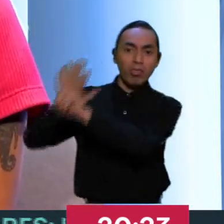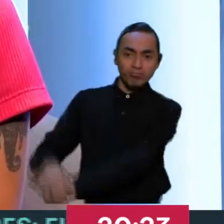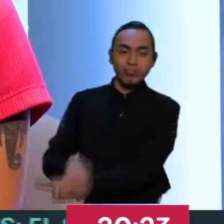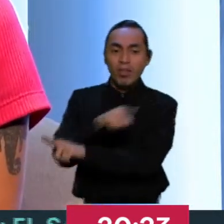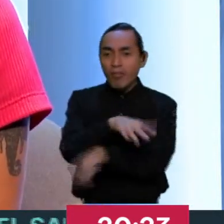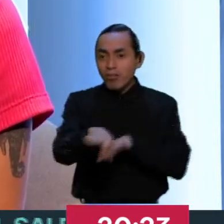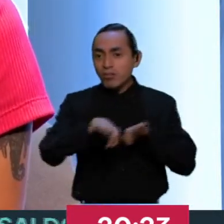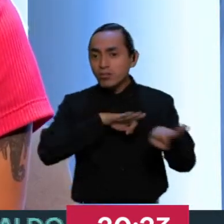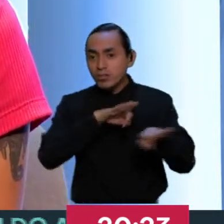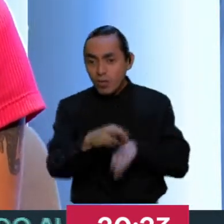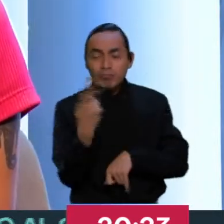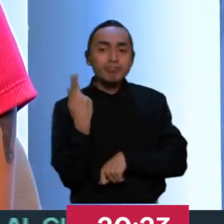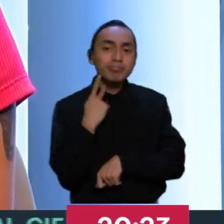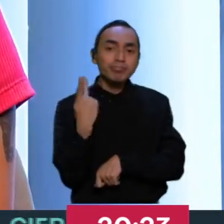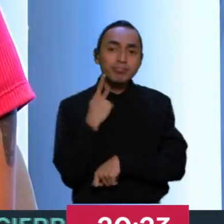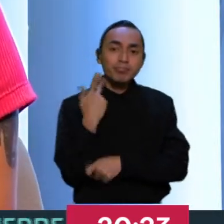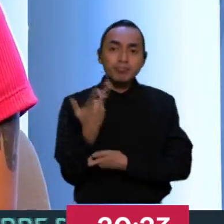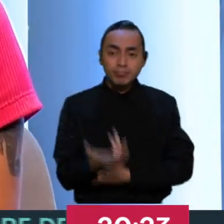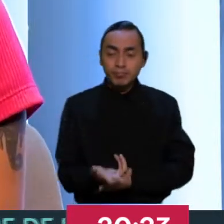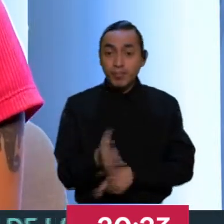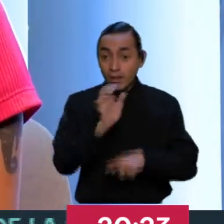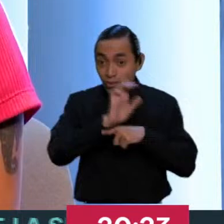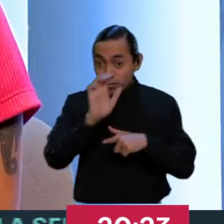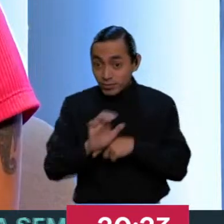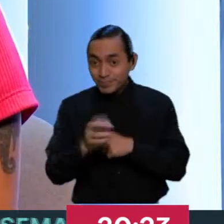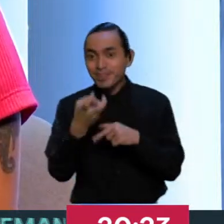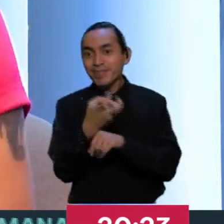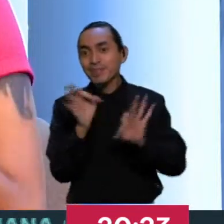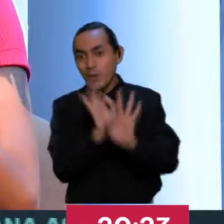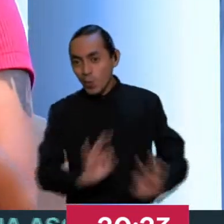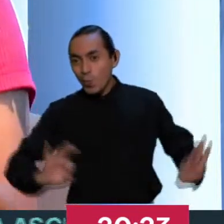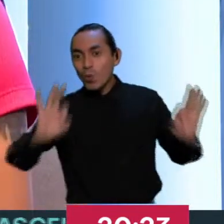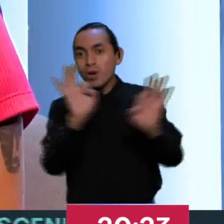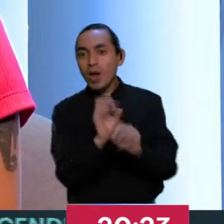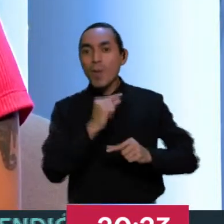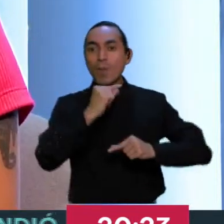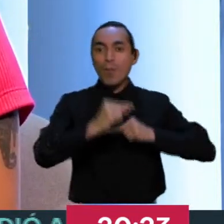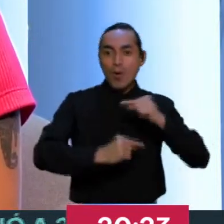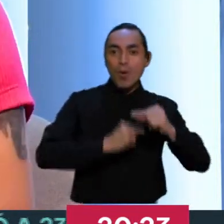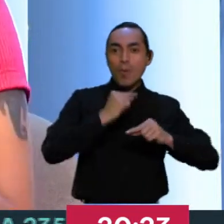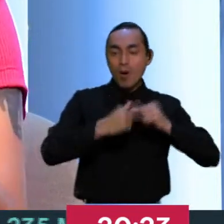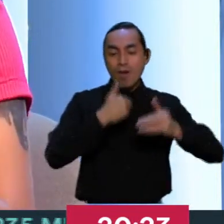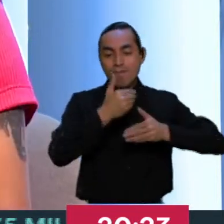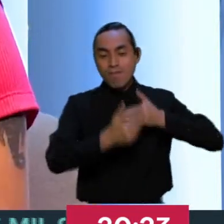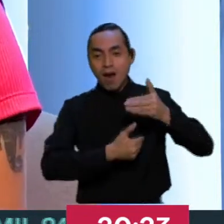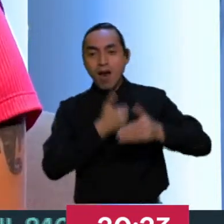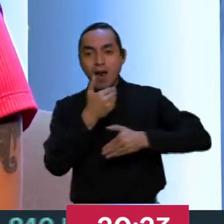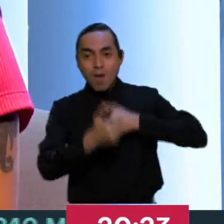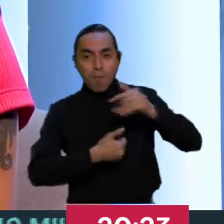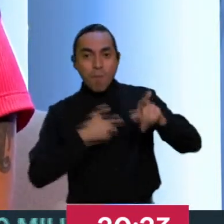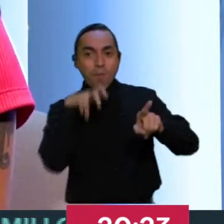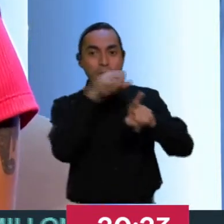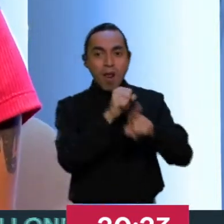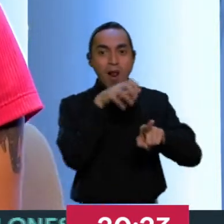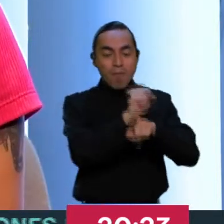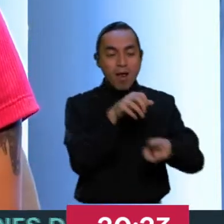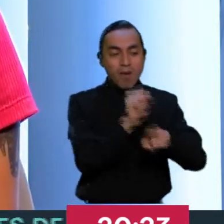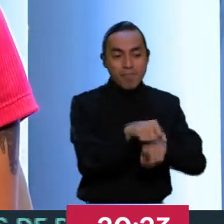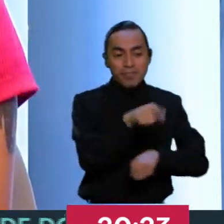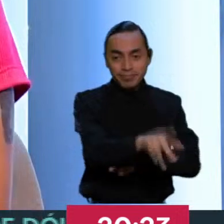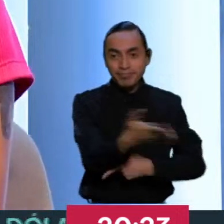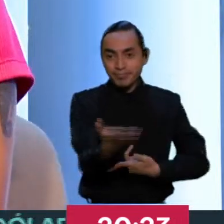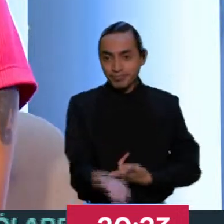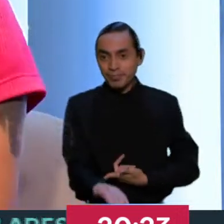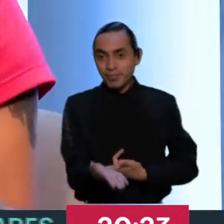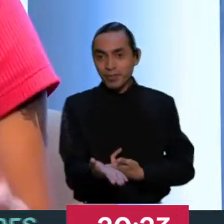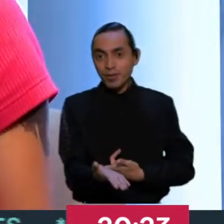ámbitos de la y lo político, entonces es muy importante que poco a poco vayamos ganando estos espacios y bueno, cuando hablamos